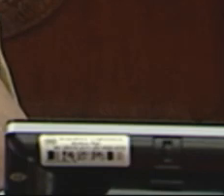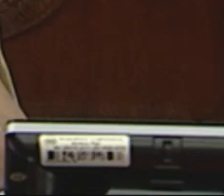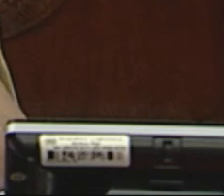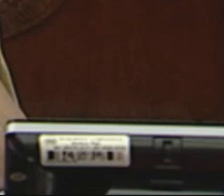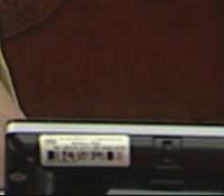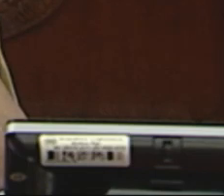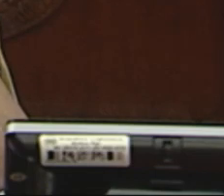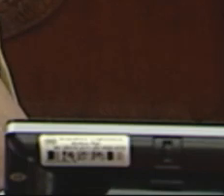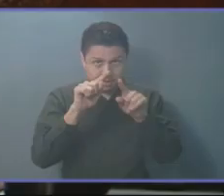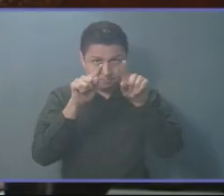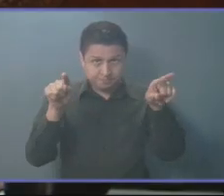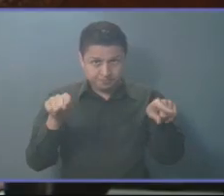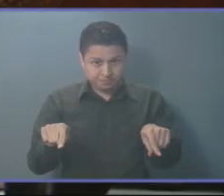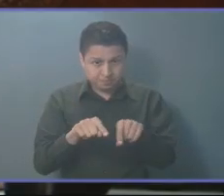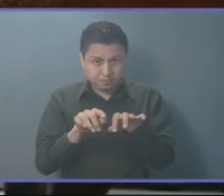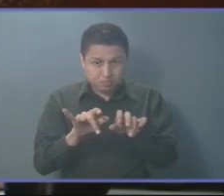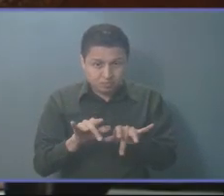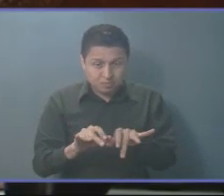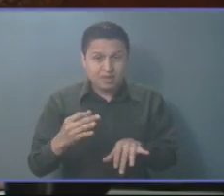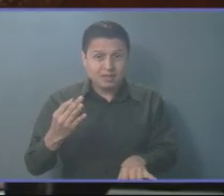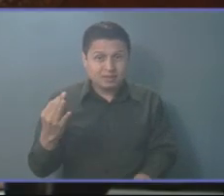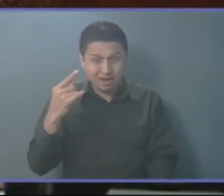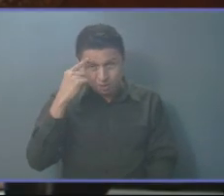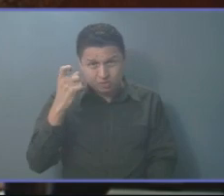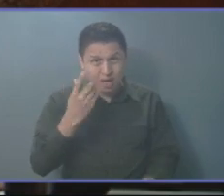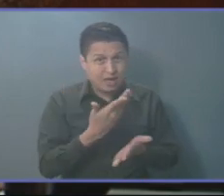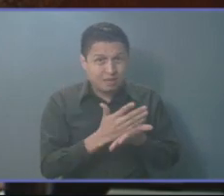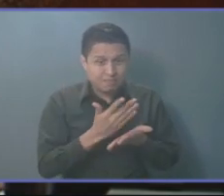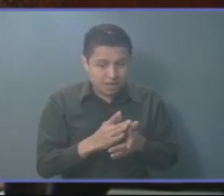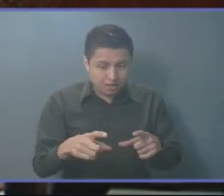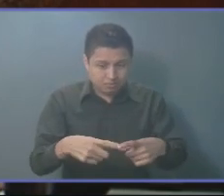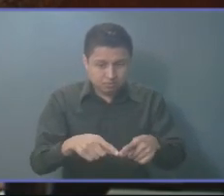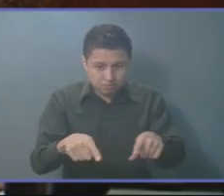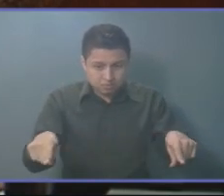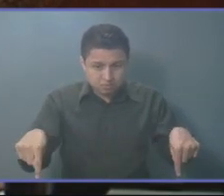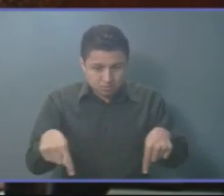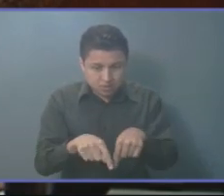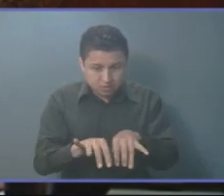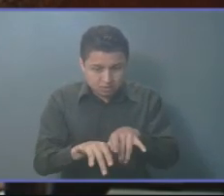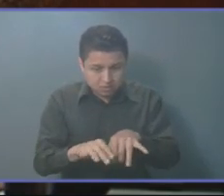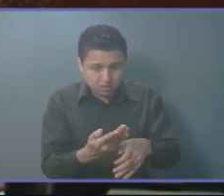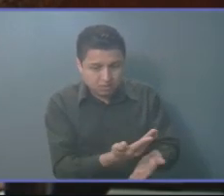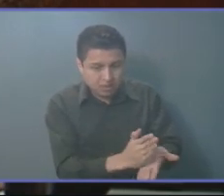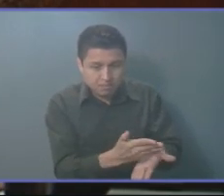al día en caso de las oficinas que no tengan que ver con atención al cliente.